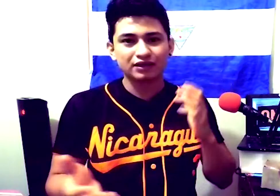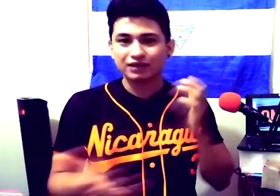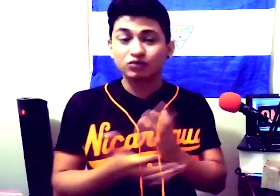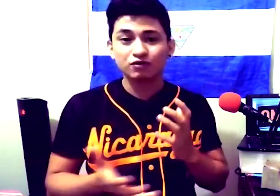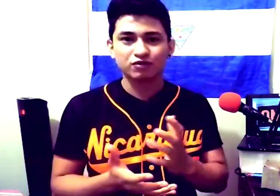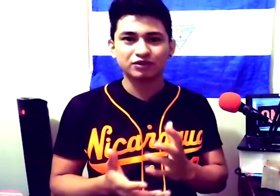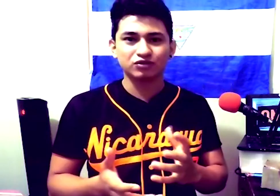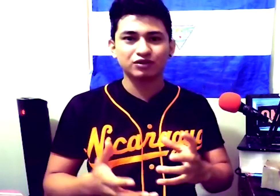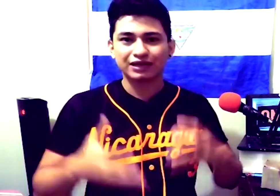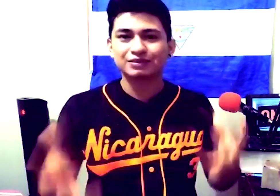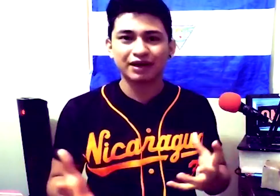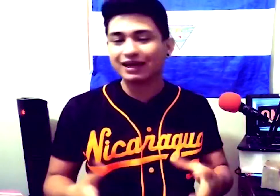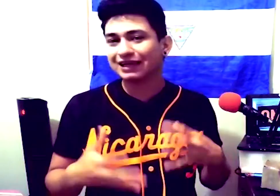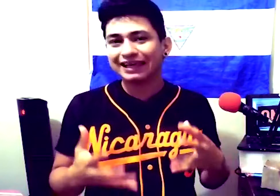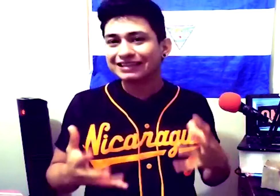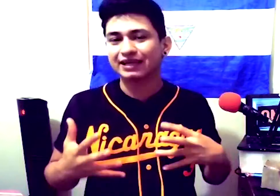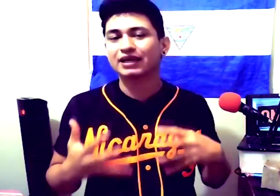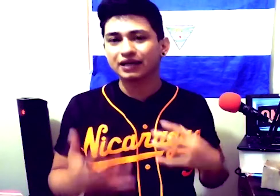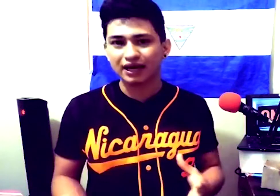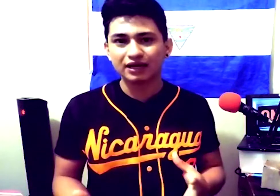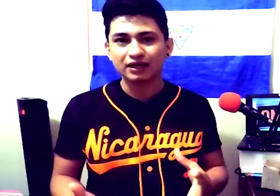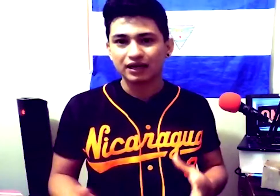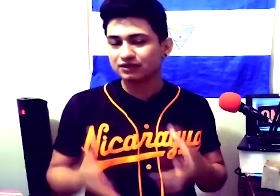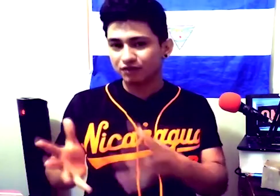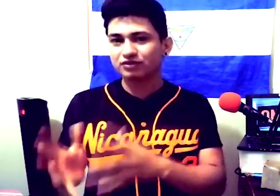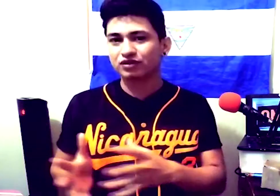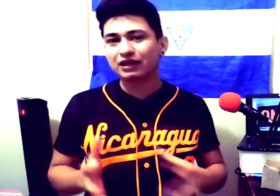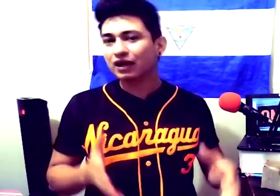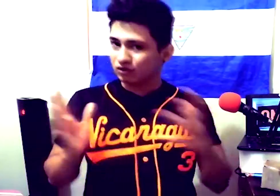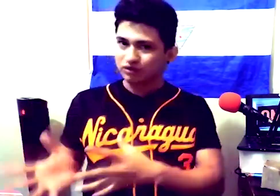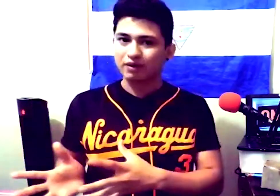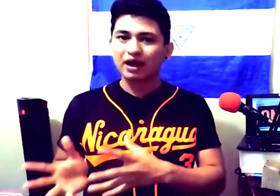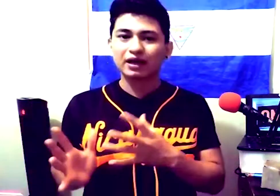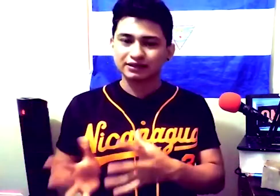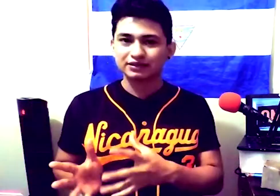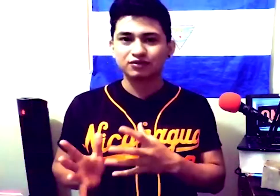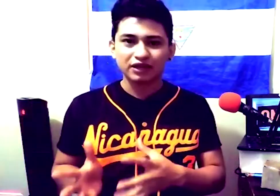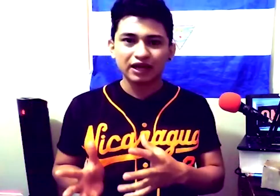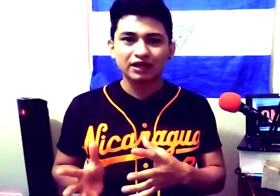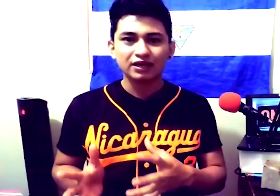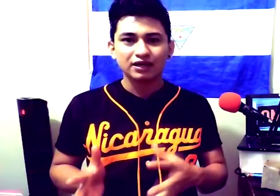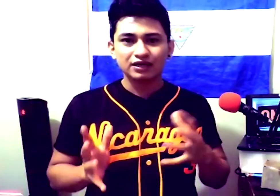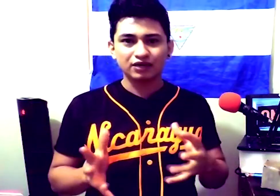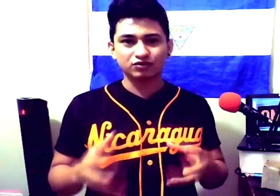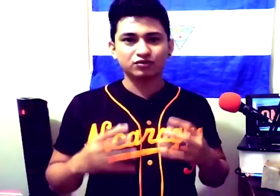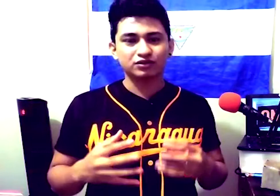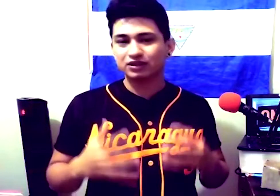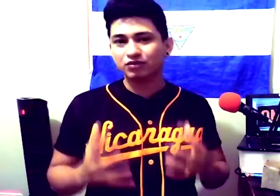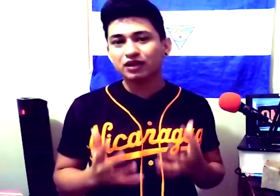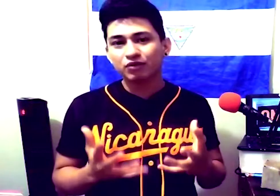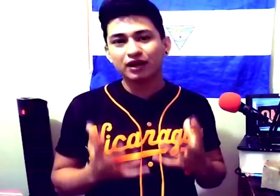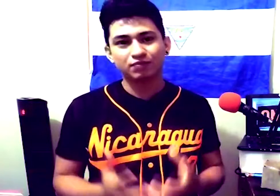actualmente dando la información que se maneja y que es de interés general. Esa información que a los demás está siendo negada y que